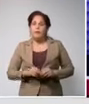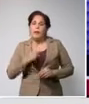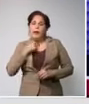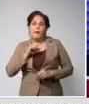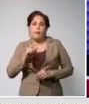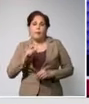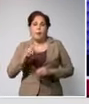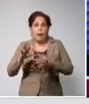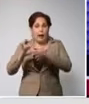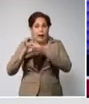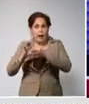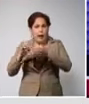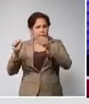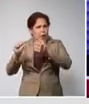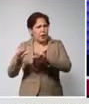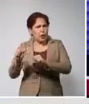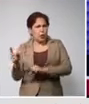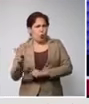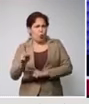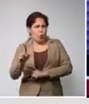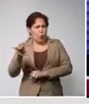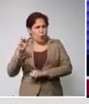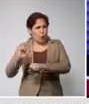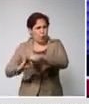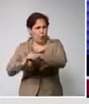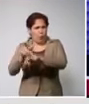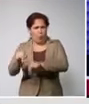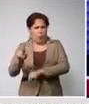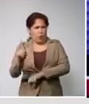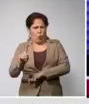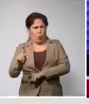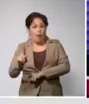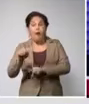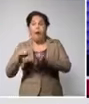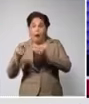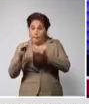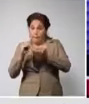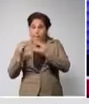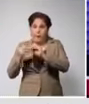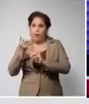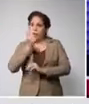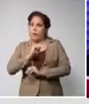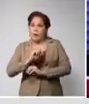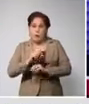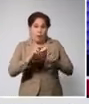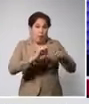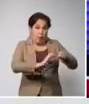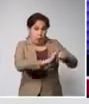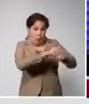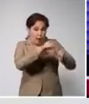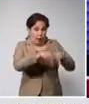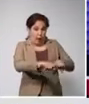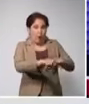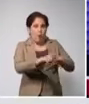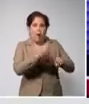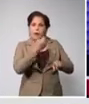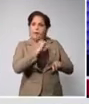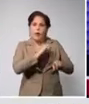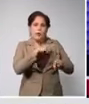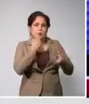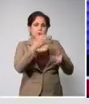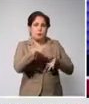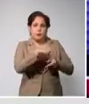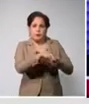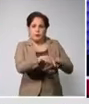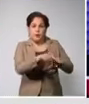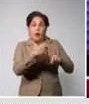críticos, todavía no bien definido, aunque pudiera ser. Y hasta ahora se mantiene que las vacunas que se